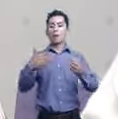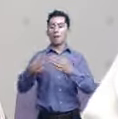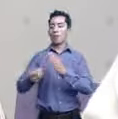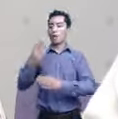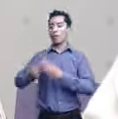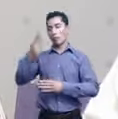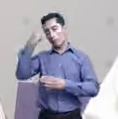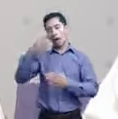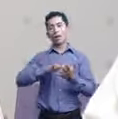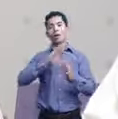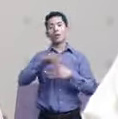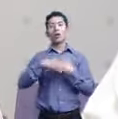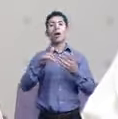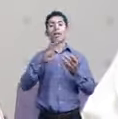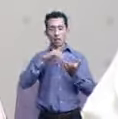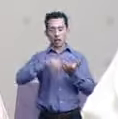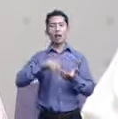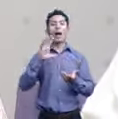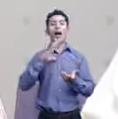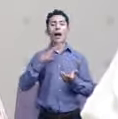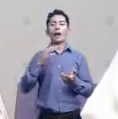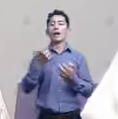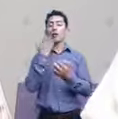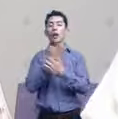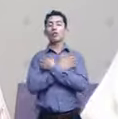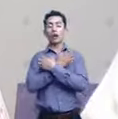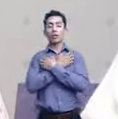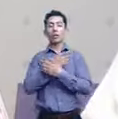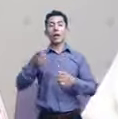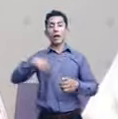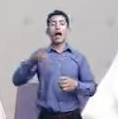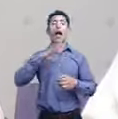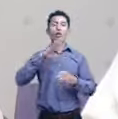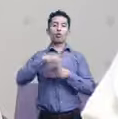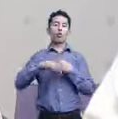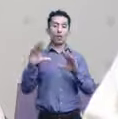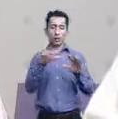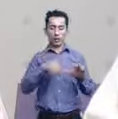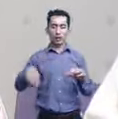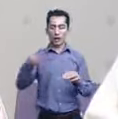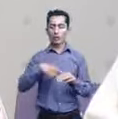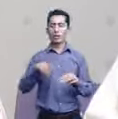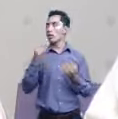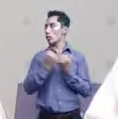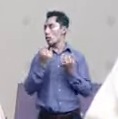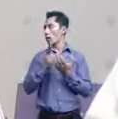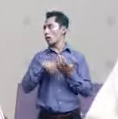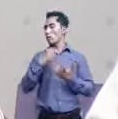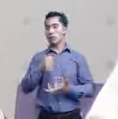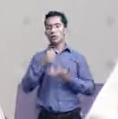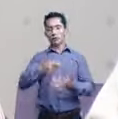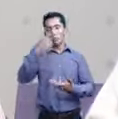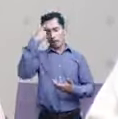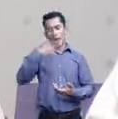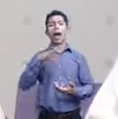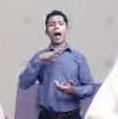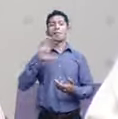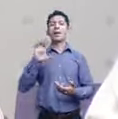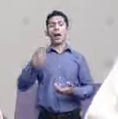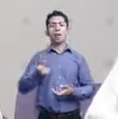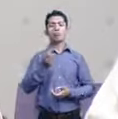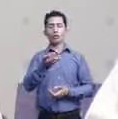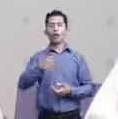y ampliar la cobertura de los ya existentes. La educación al alcance de todas y todos. Destinaré recursos para otorgar